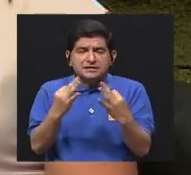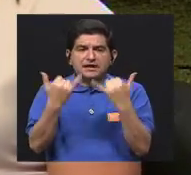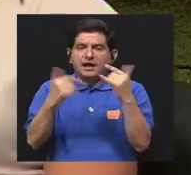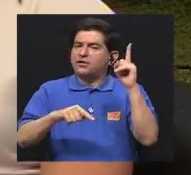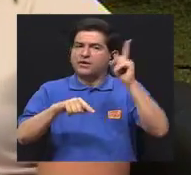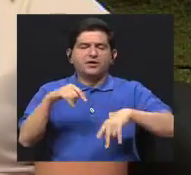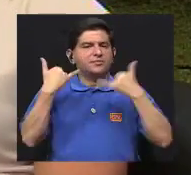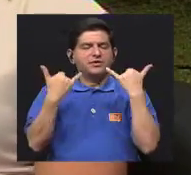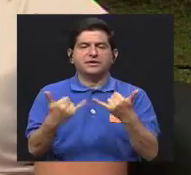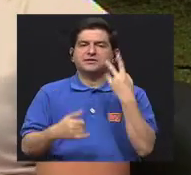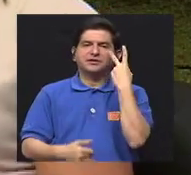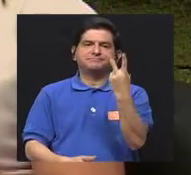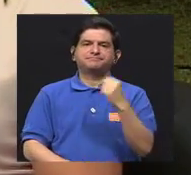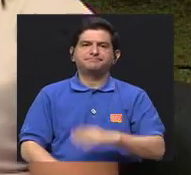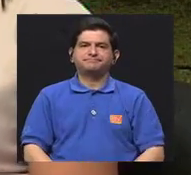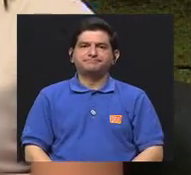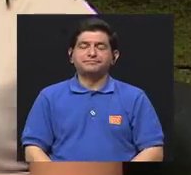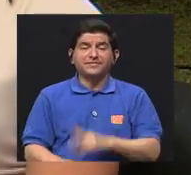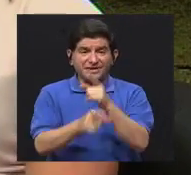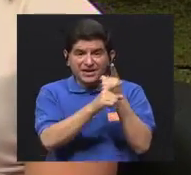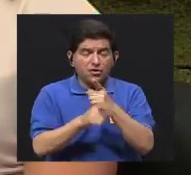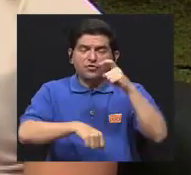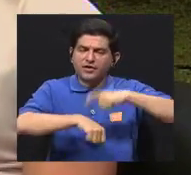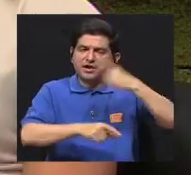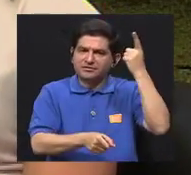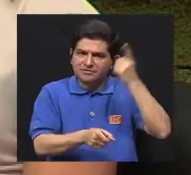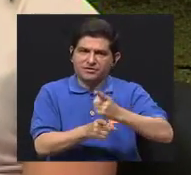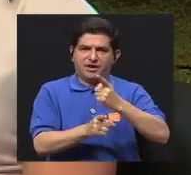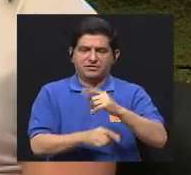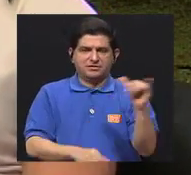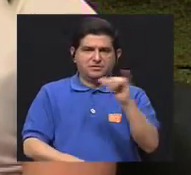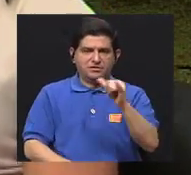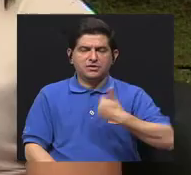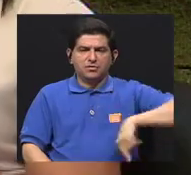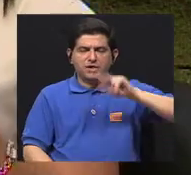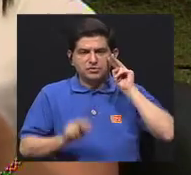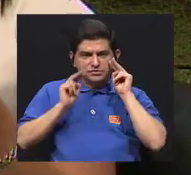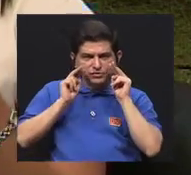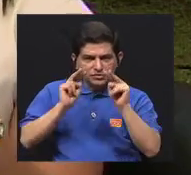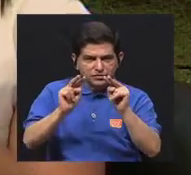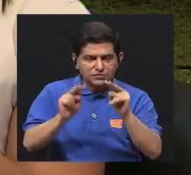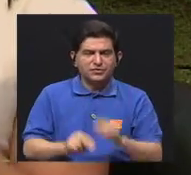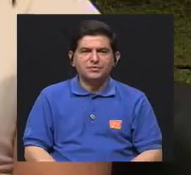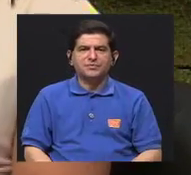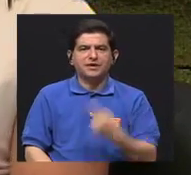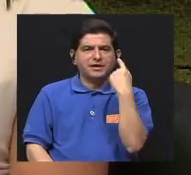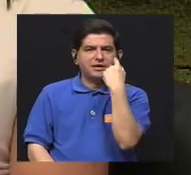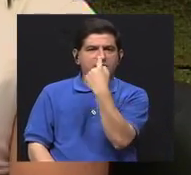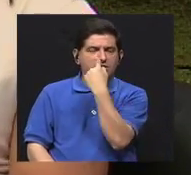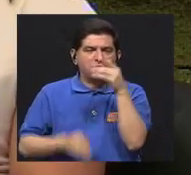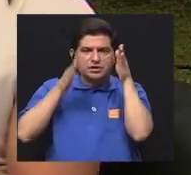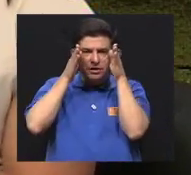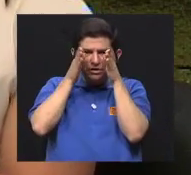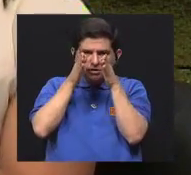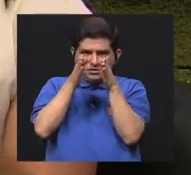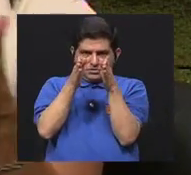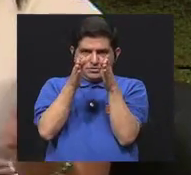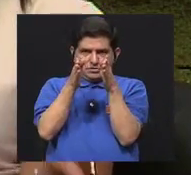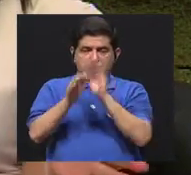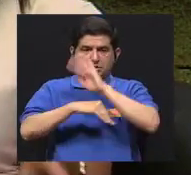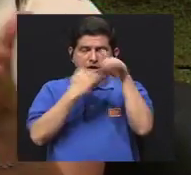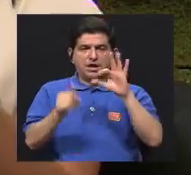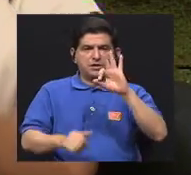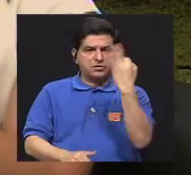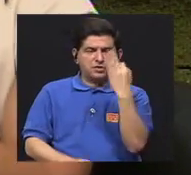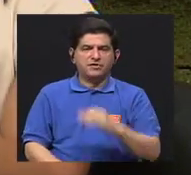no pudo más. Y entonces corregirlos a tiempo. También tenemos que vigilar la alineación de los ojos, que en todas